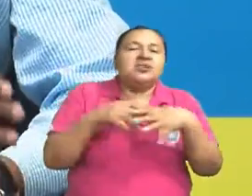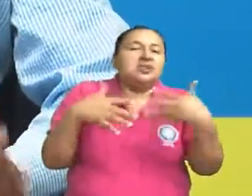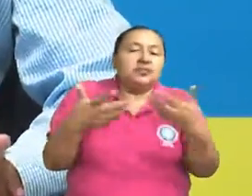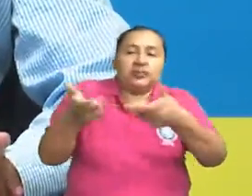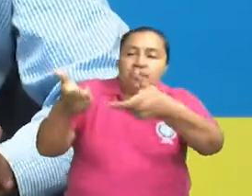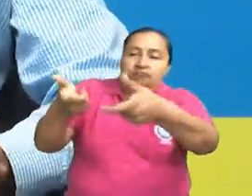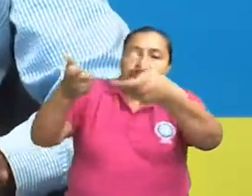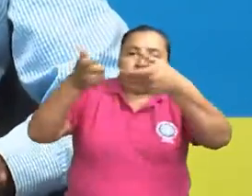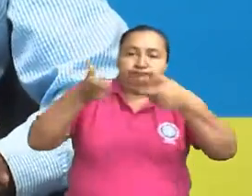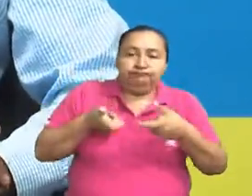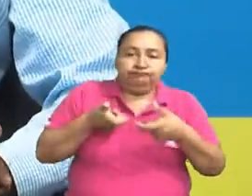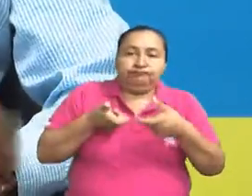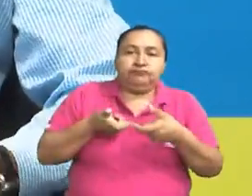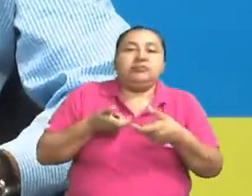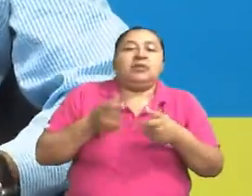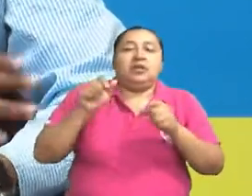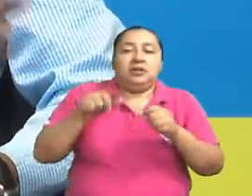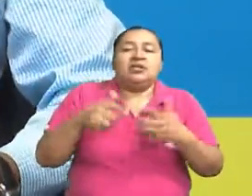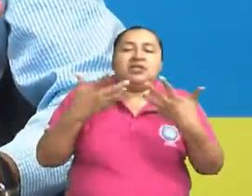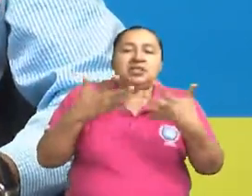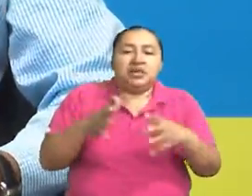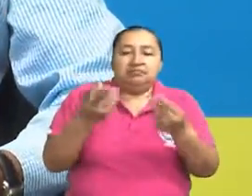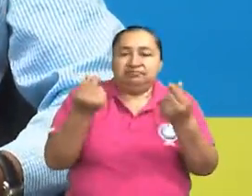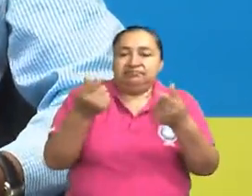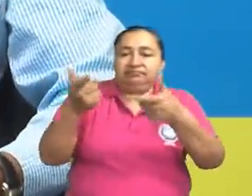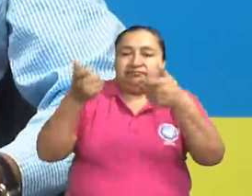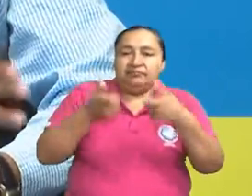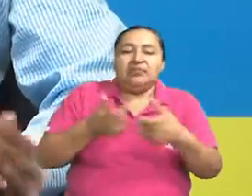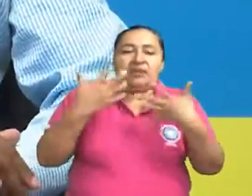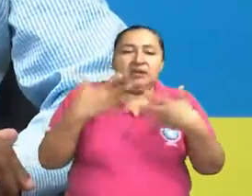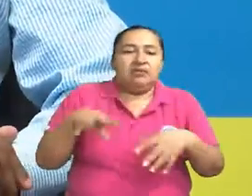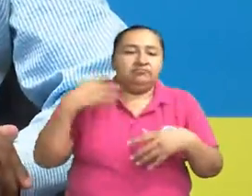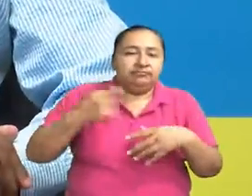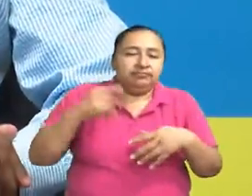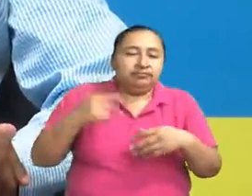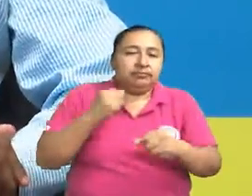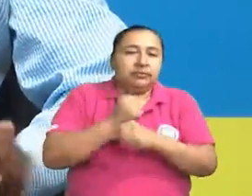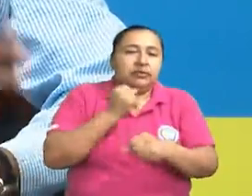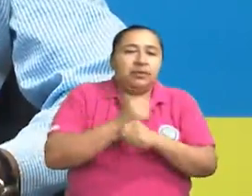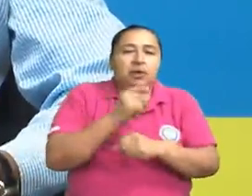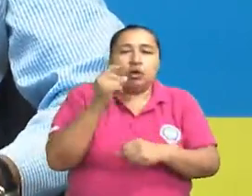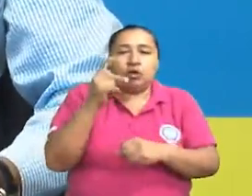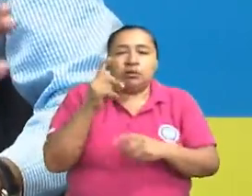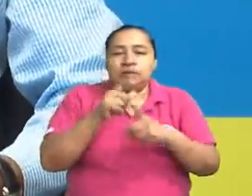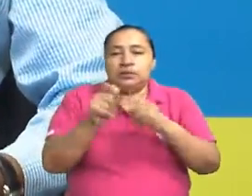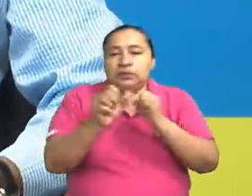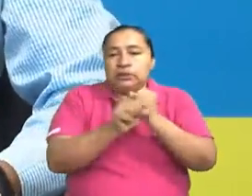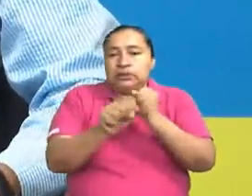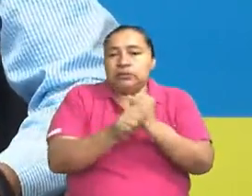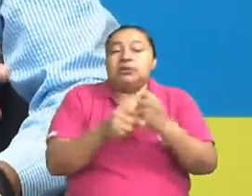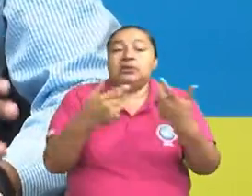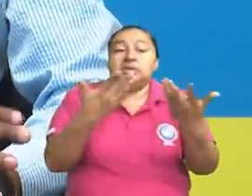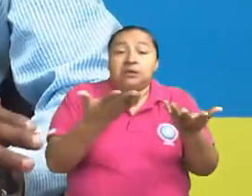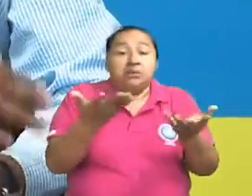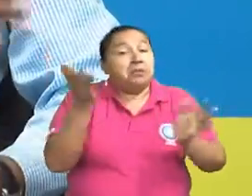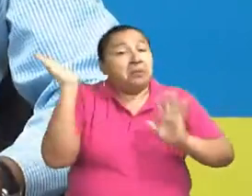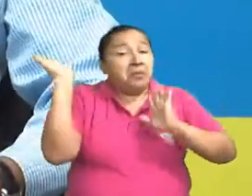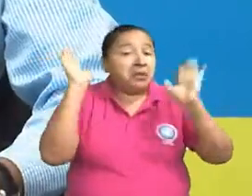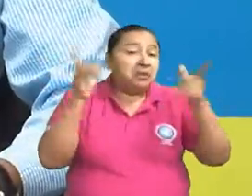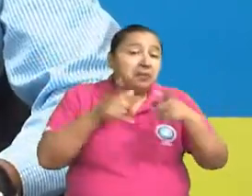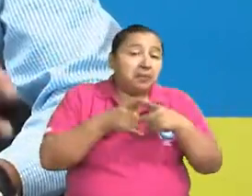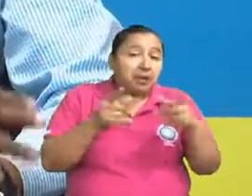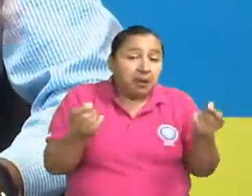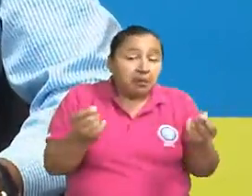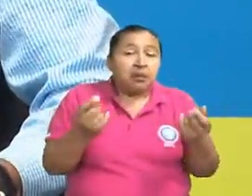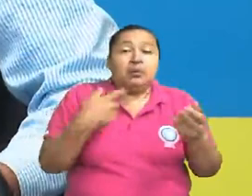por derecho se lo han ganado durante estos 12 meses de trabajo. Así que en los mercados de Managua, en los